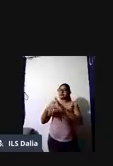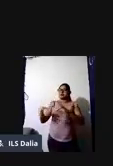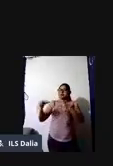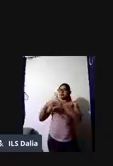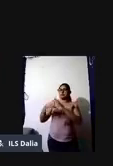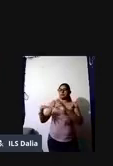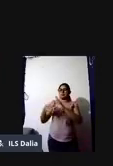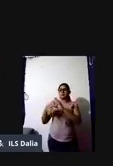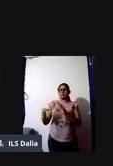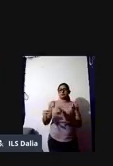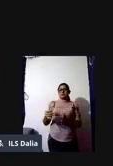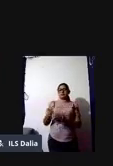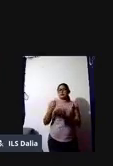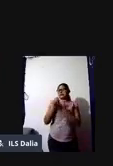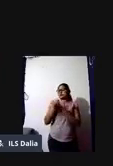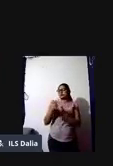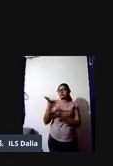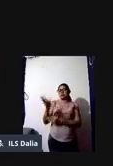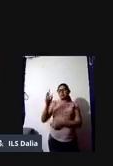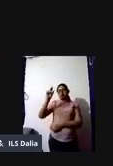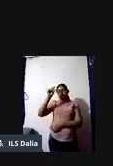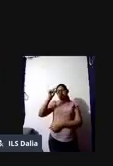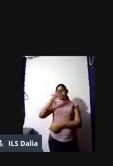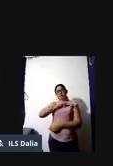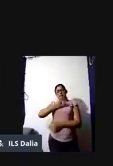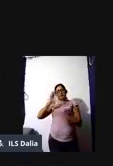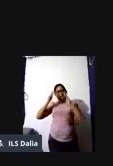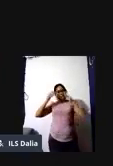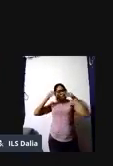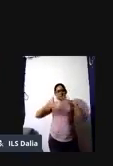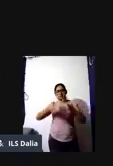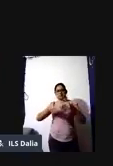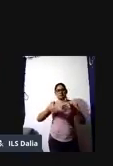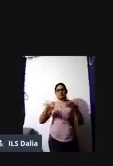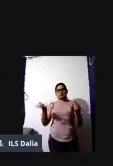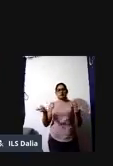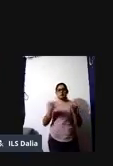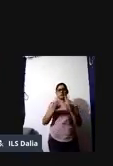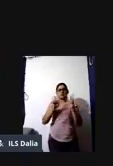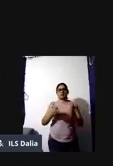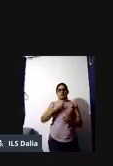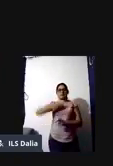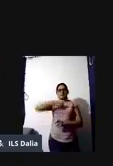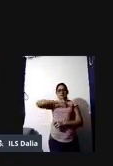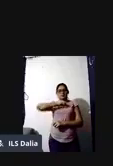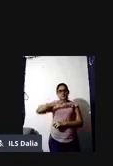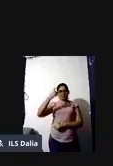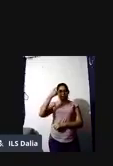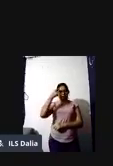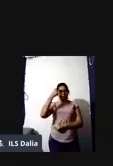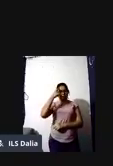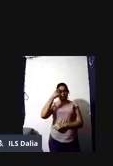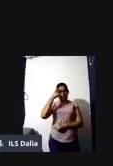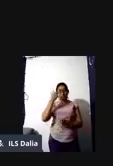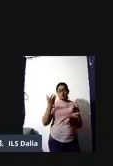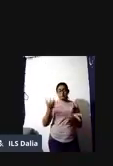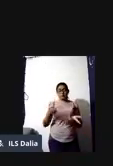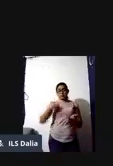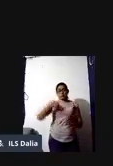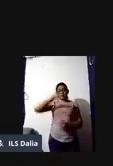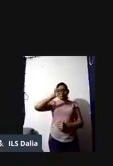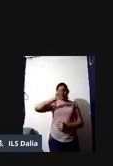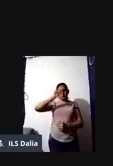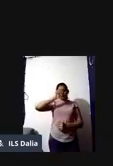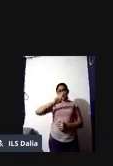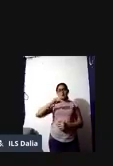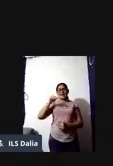o un terapeuta, una persona especialista o especializada en salud mental. Y yo les voy a recomendar, voy a subir